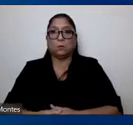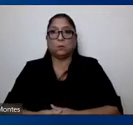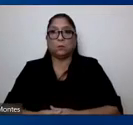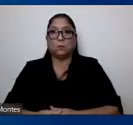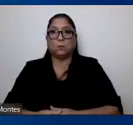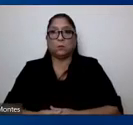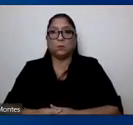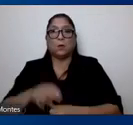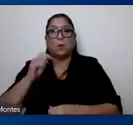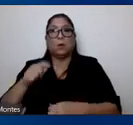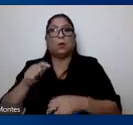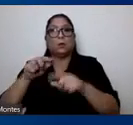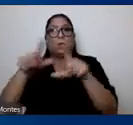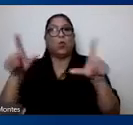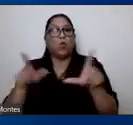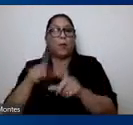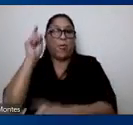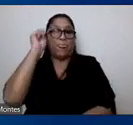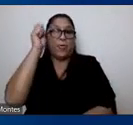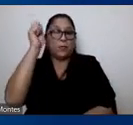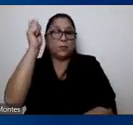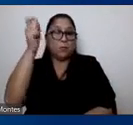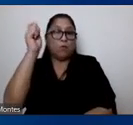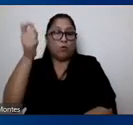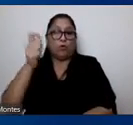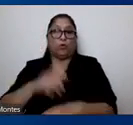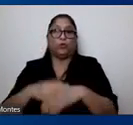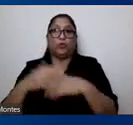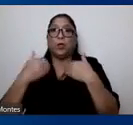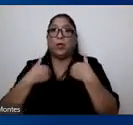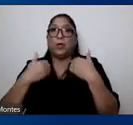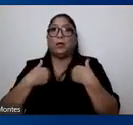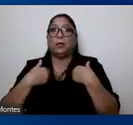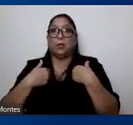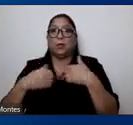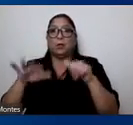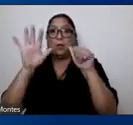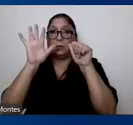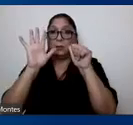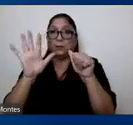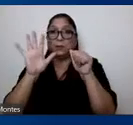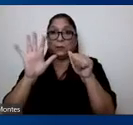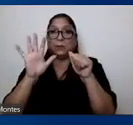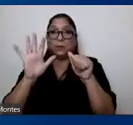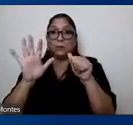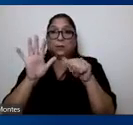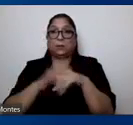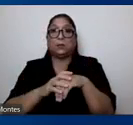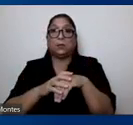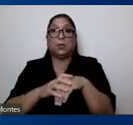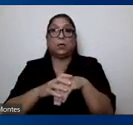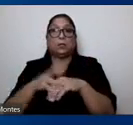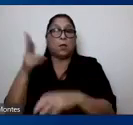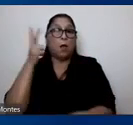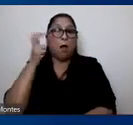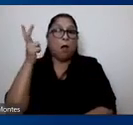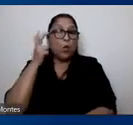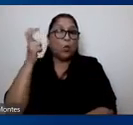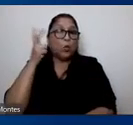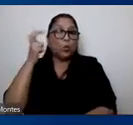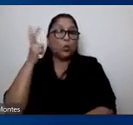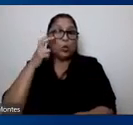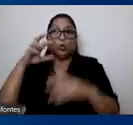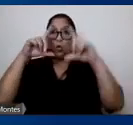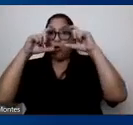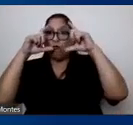de la sala testimonios. Aquí Yuyanapa contiene 6 modulares de audio con